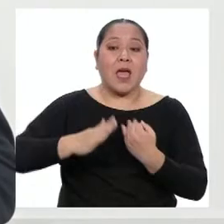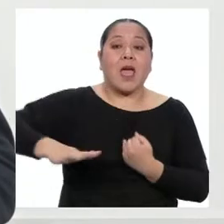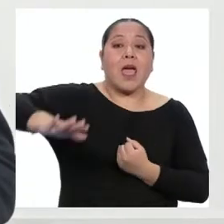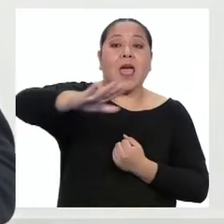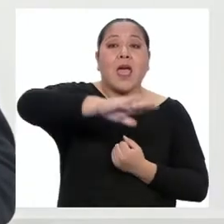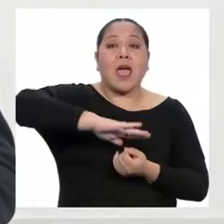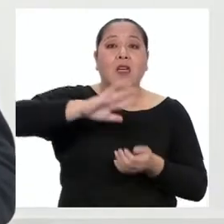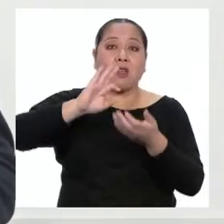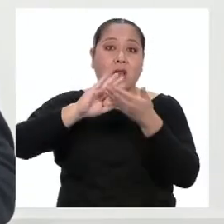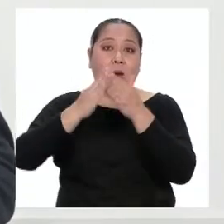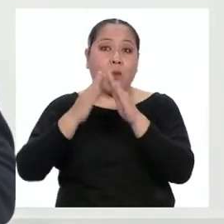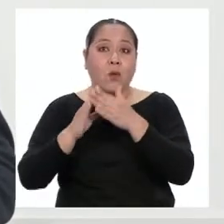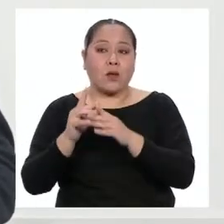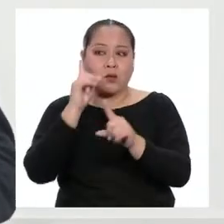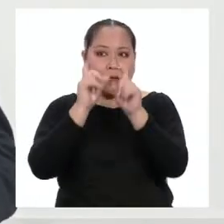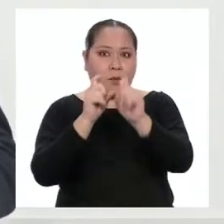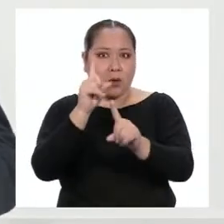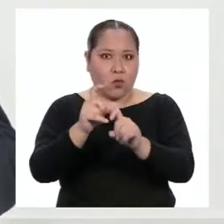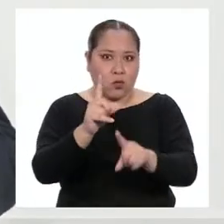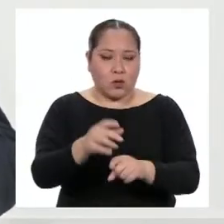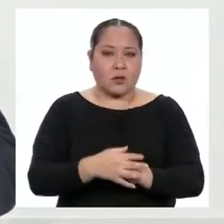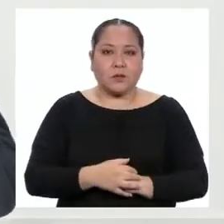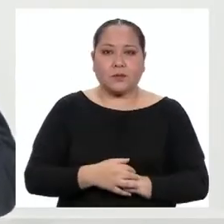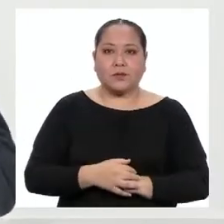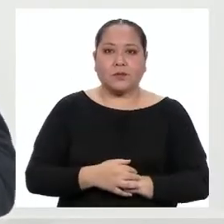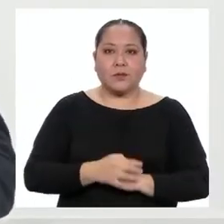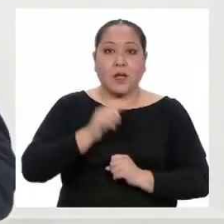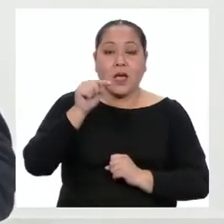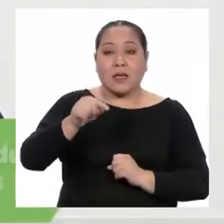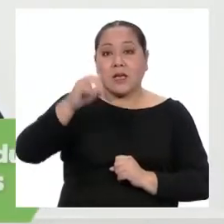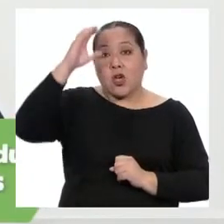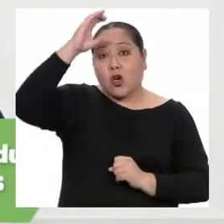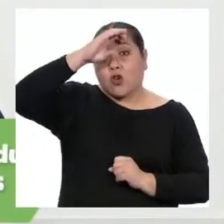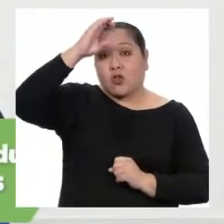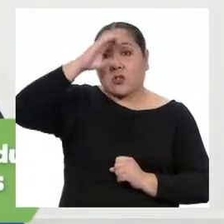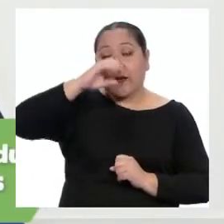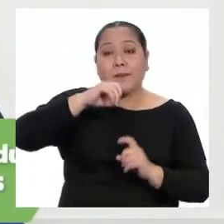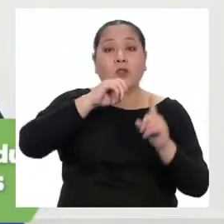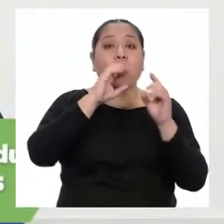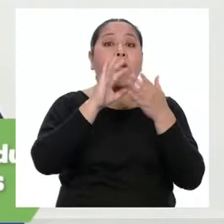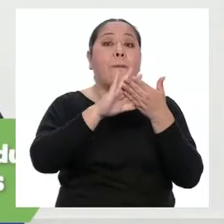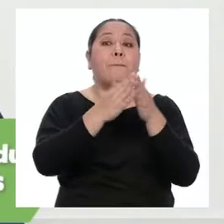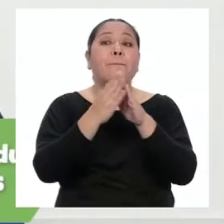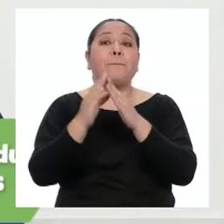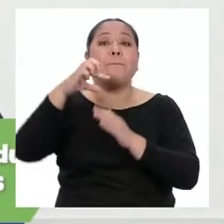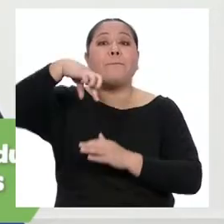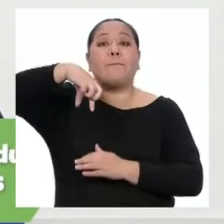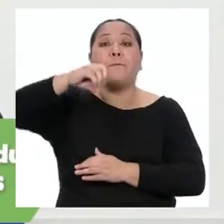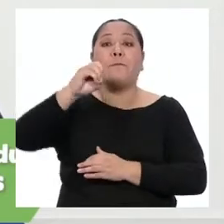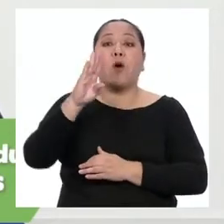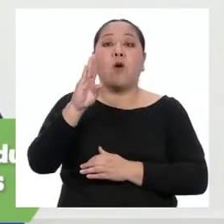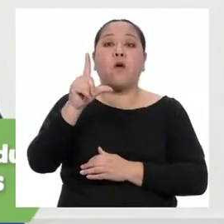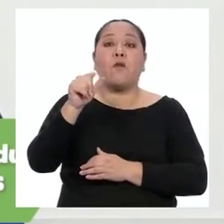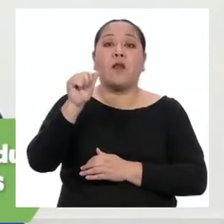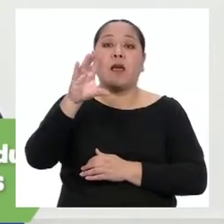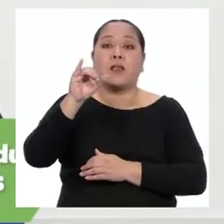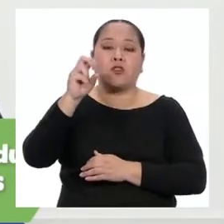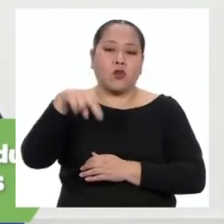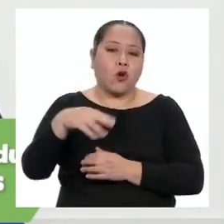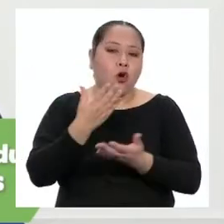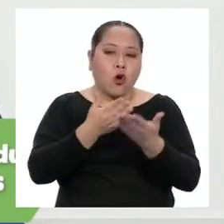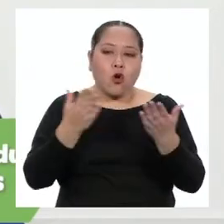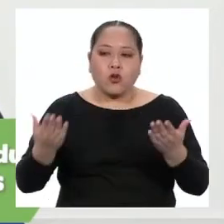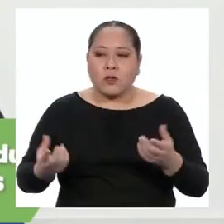la población de nuestro estudio. El concepto de población es un conjunto de elementos, individuos